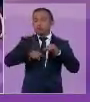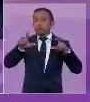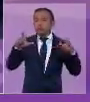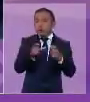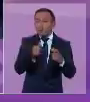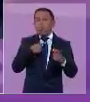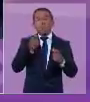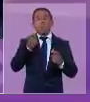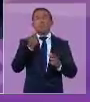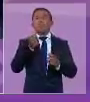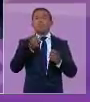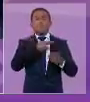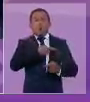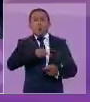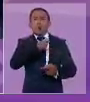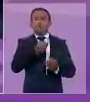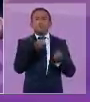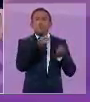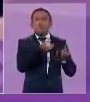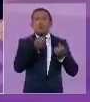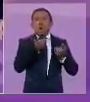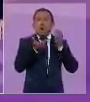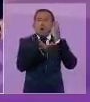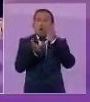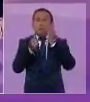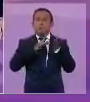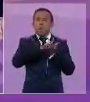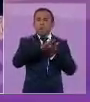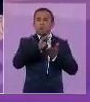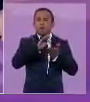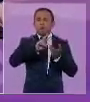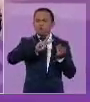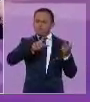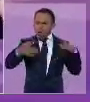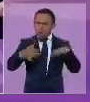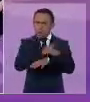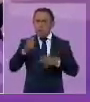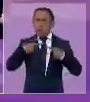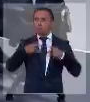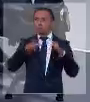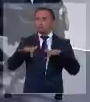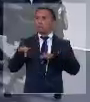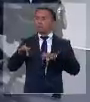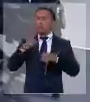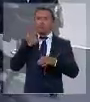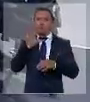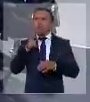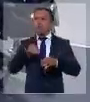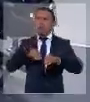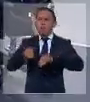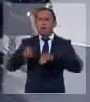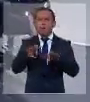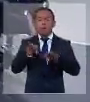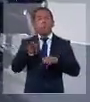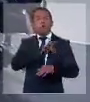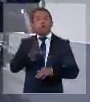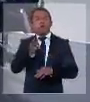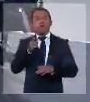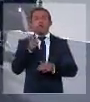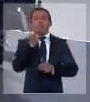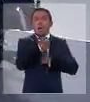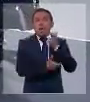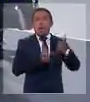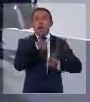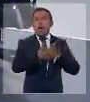jalar. Hay que generar empleos, y para generar empleos necesitamos no gastarnos el dinero en lo que no se debe de gastar. El